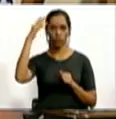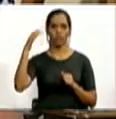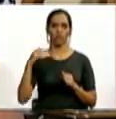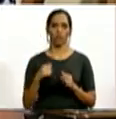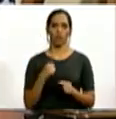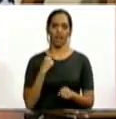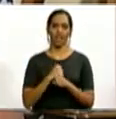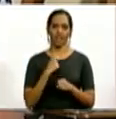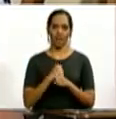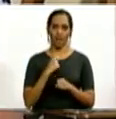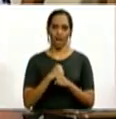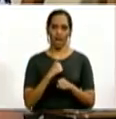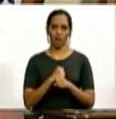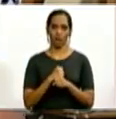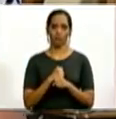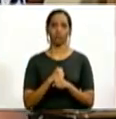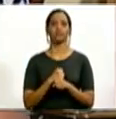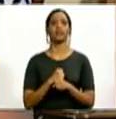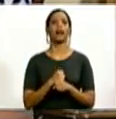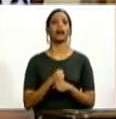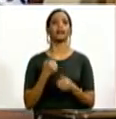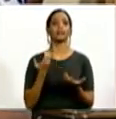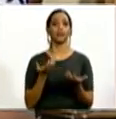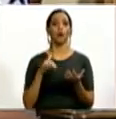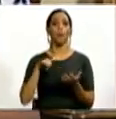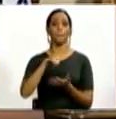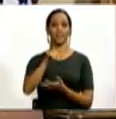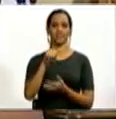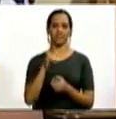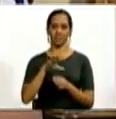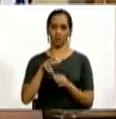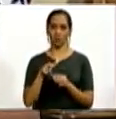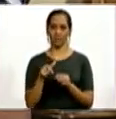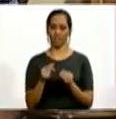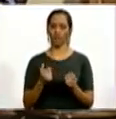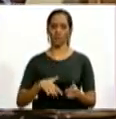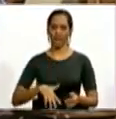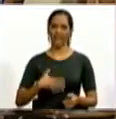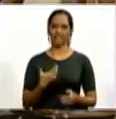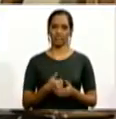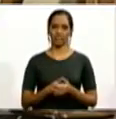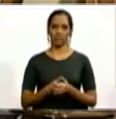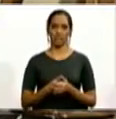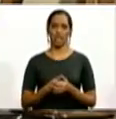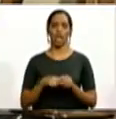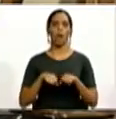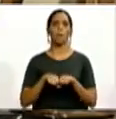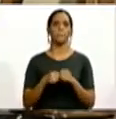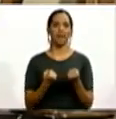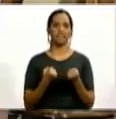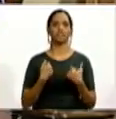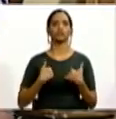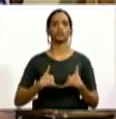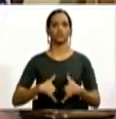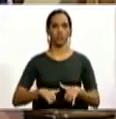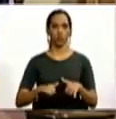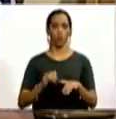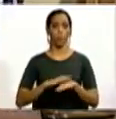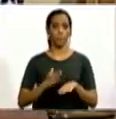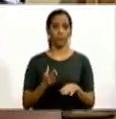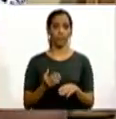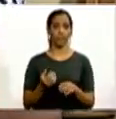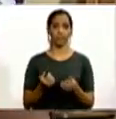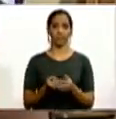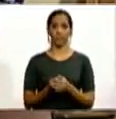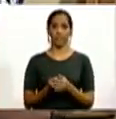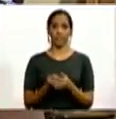el trabajo a los trabajadores de Conviasa y le robó sobre todo, que es lo que más arrechera da, el pan de sus hijos. Porque a uno no hay nada,